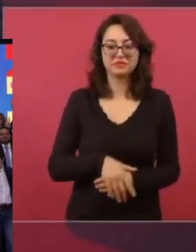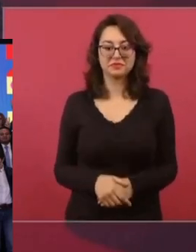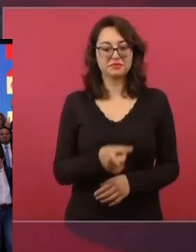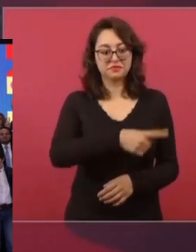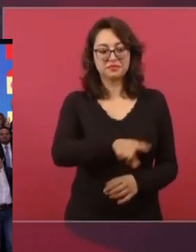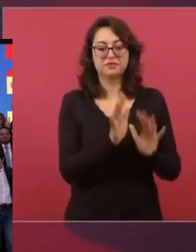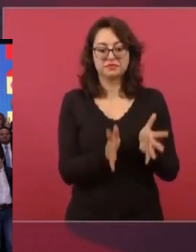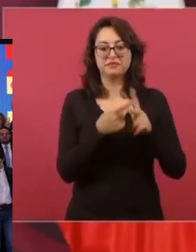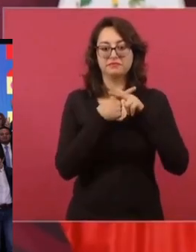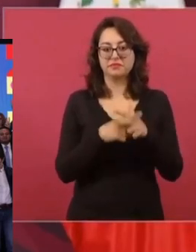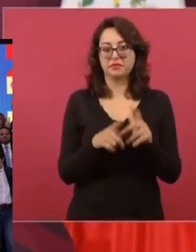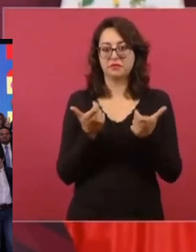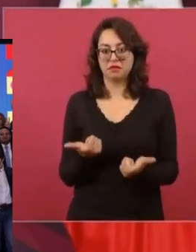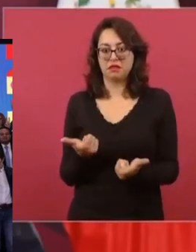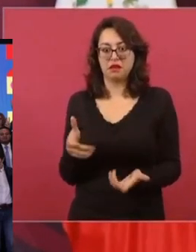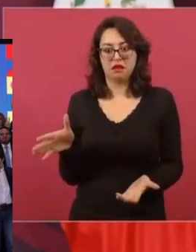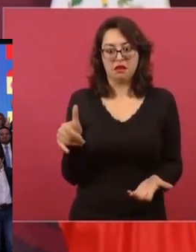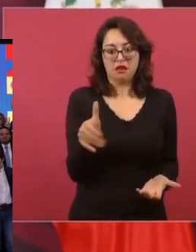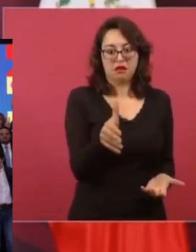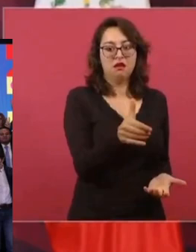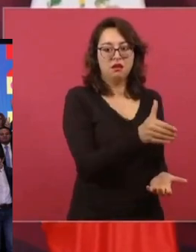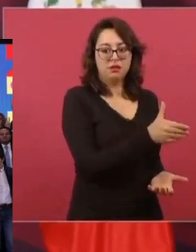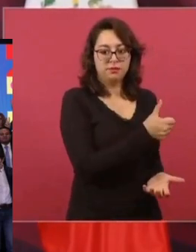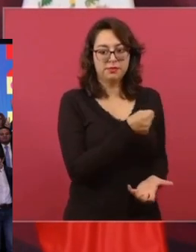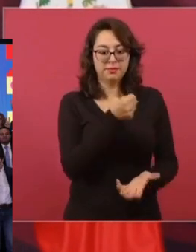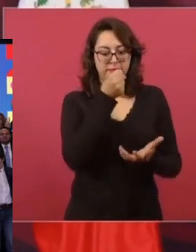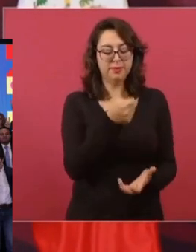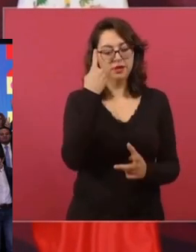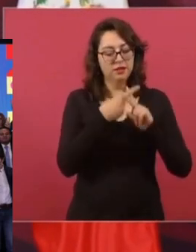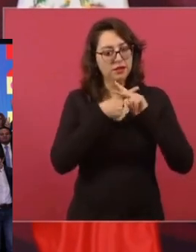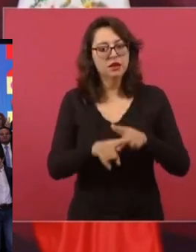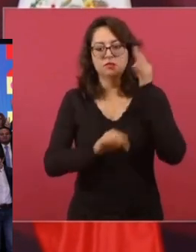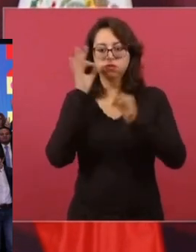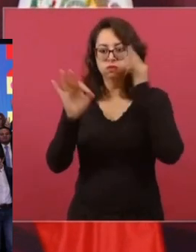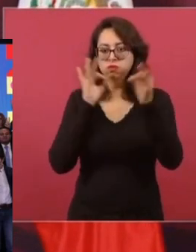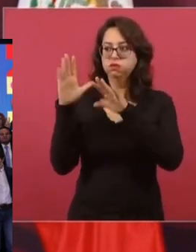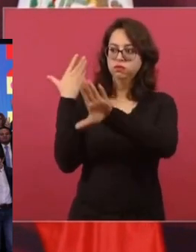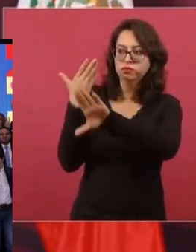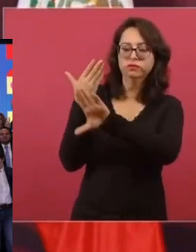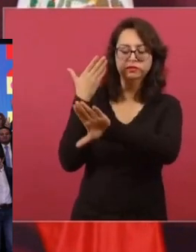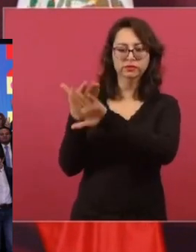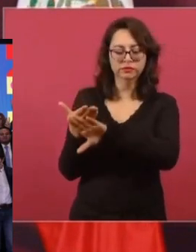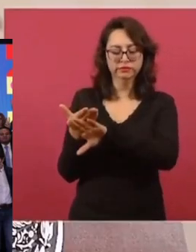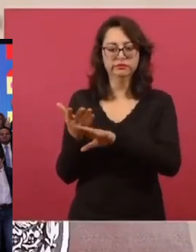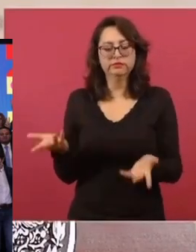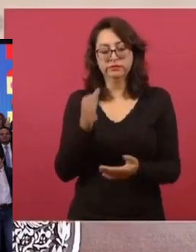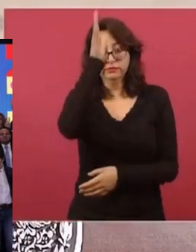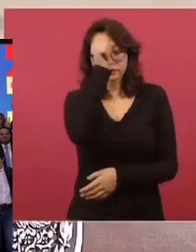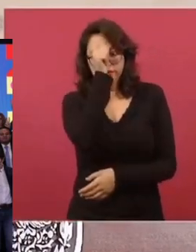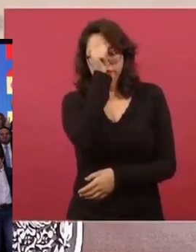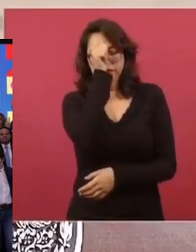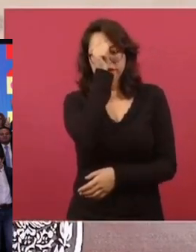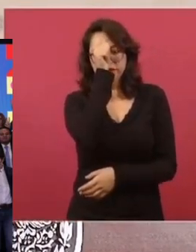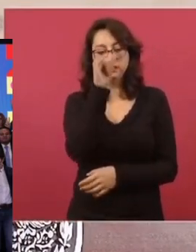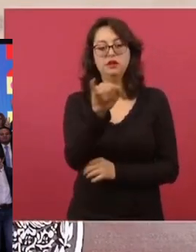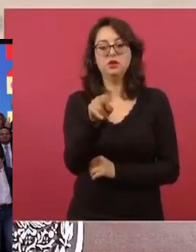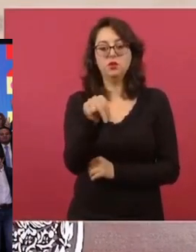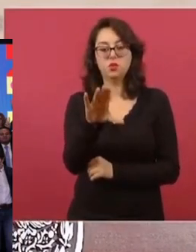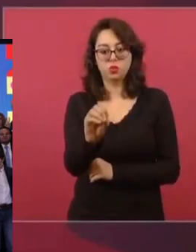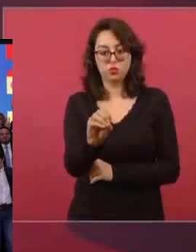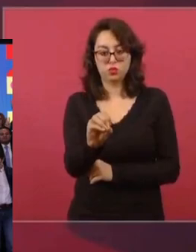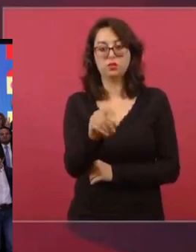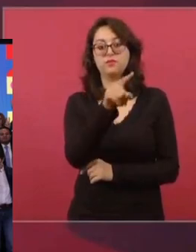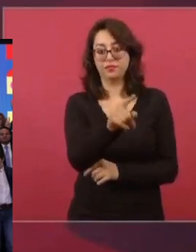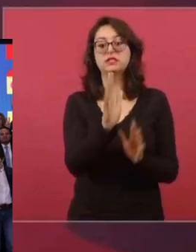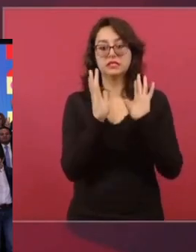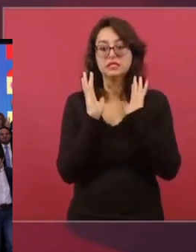dinero para echarse a andar. Ya tienen el acuerdo con Junco. O sea, aquí lo informo, en el Reforma.